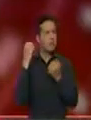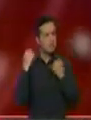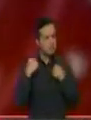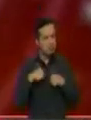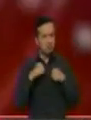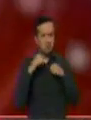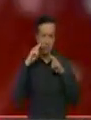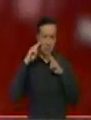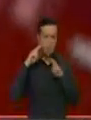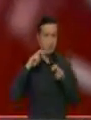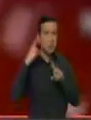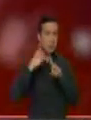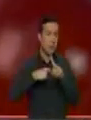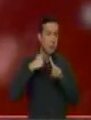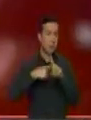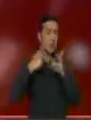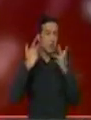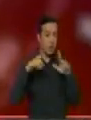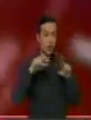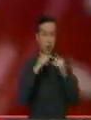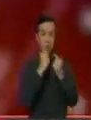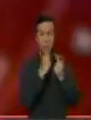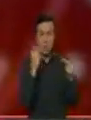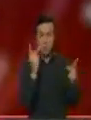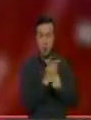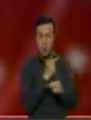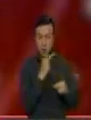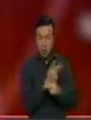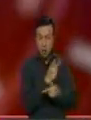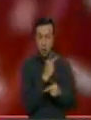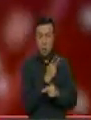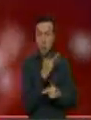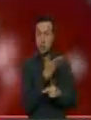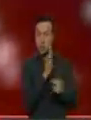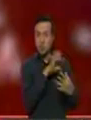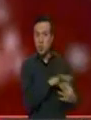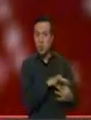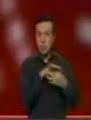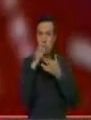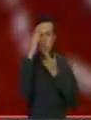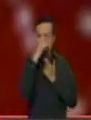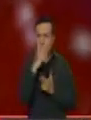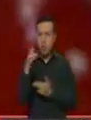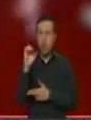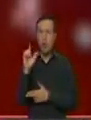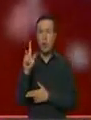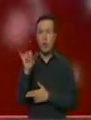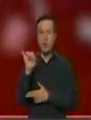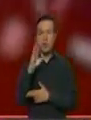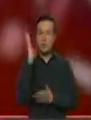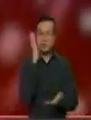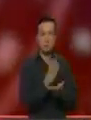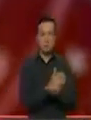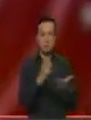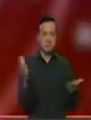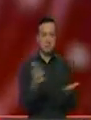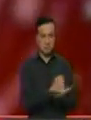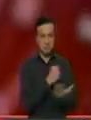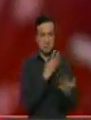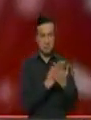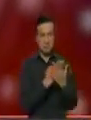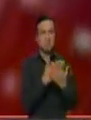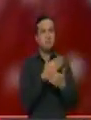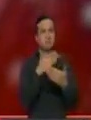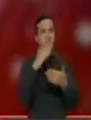Una investigación de meses logra desarticular una organización delictiva de colaboración y provisión del Frente Oliver Sinisterra. Buen trabajo,